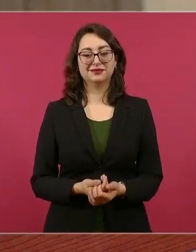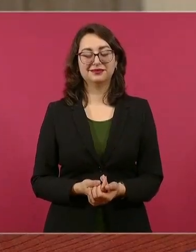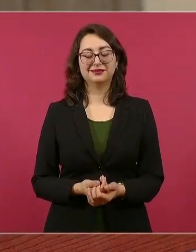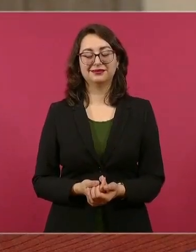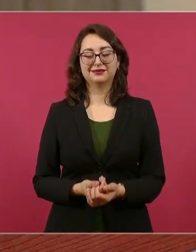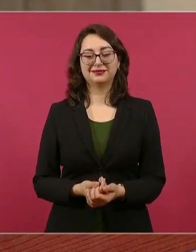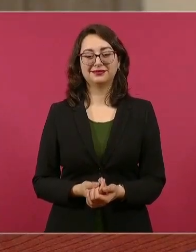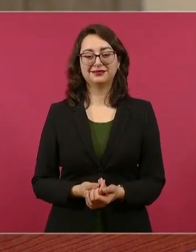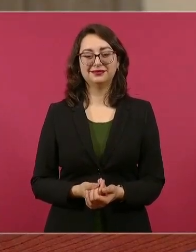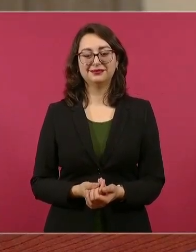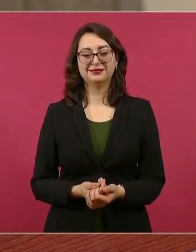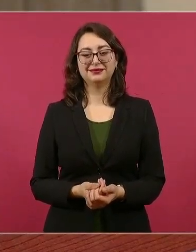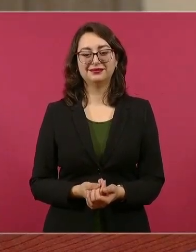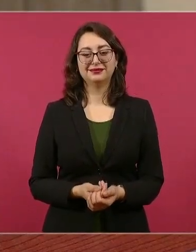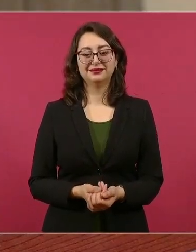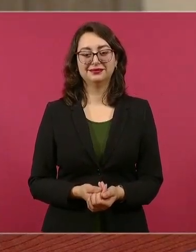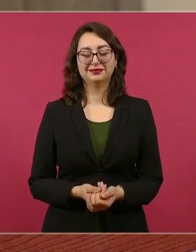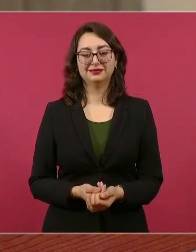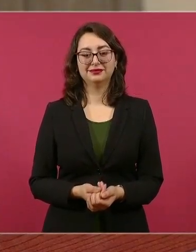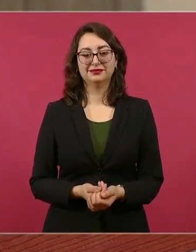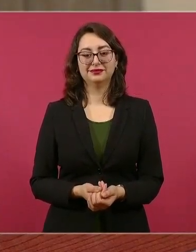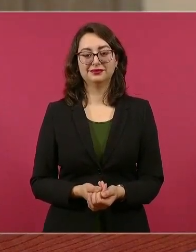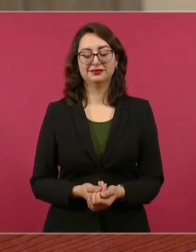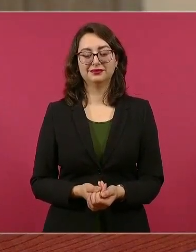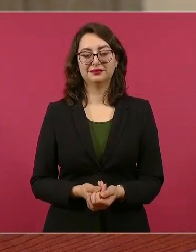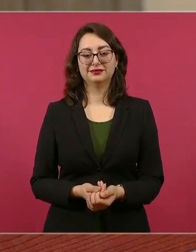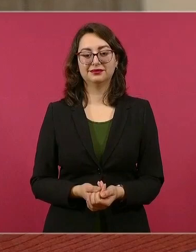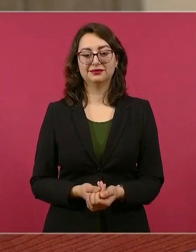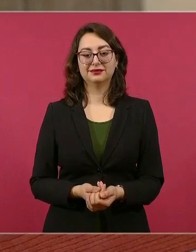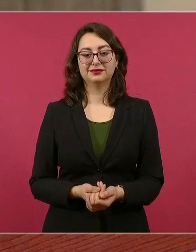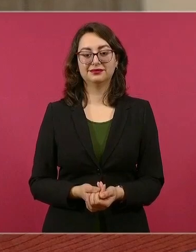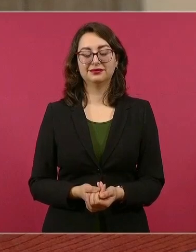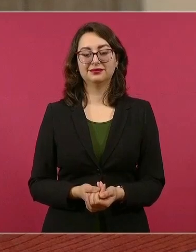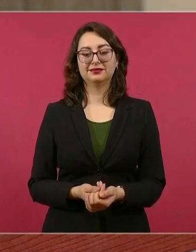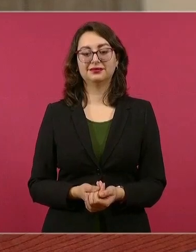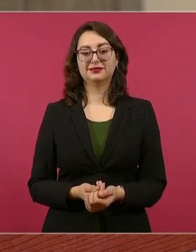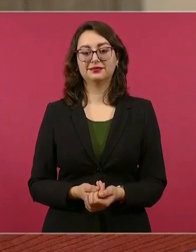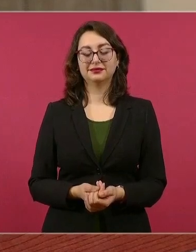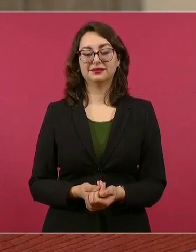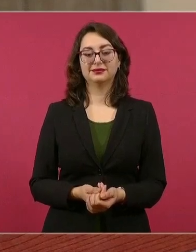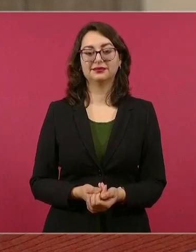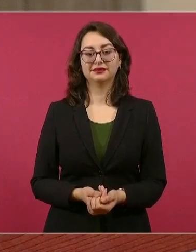Lecciones de elecciones en Estado de México, Coahuila.